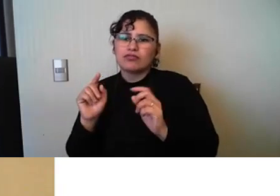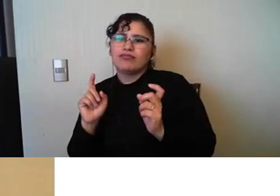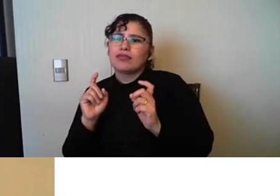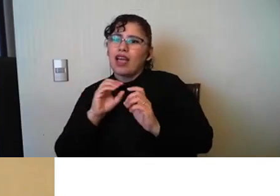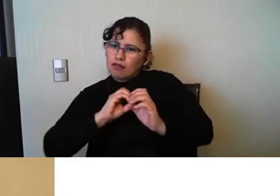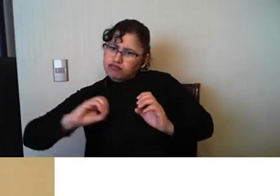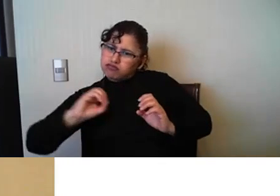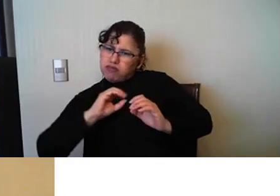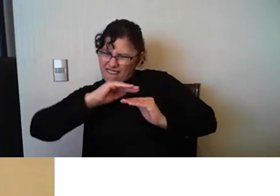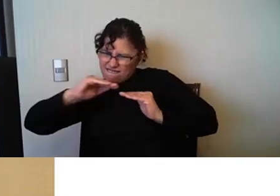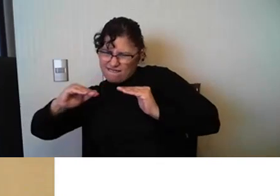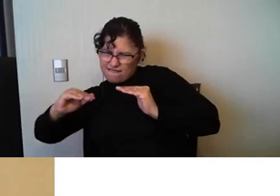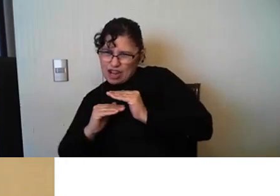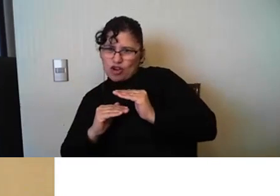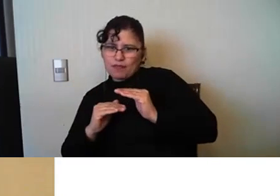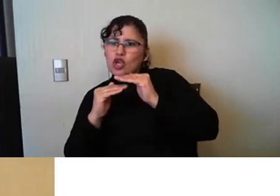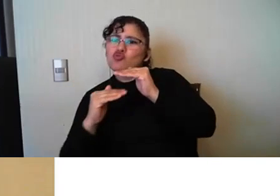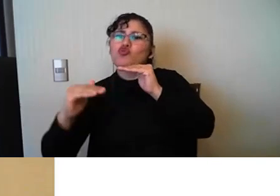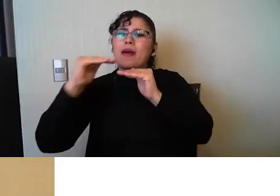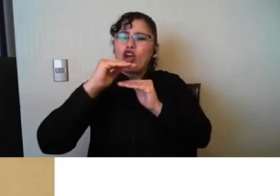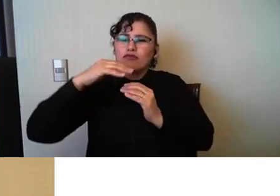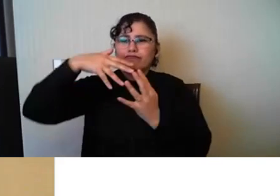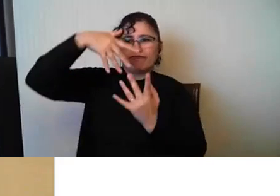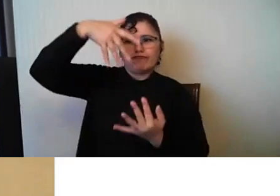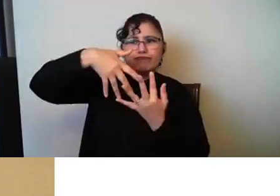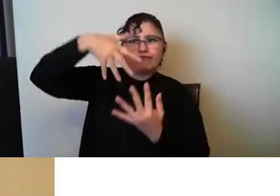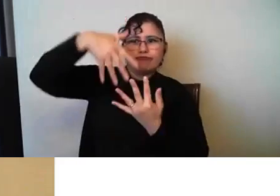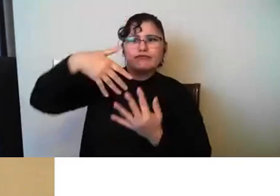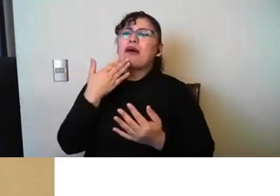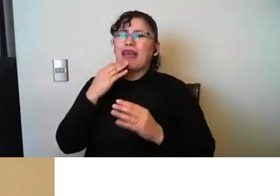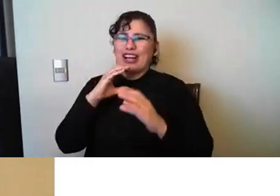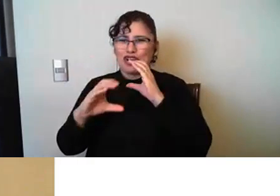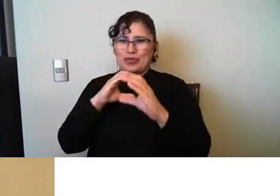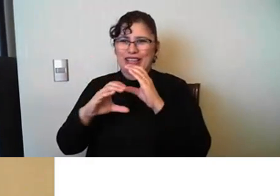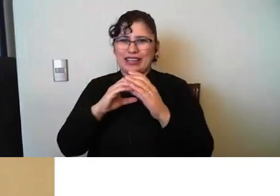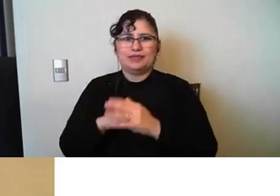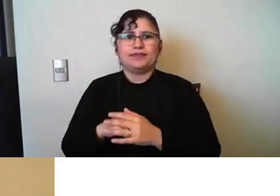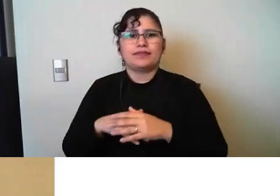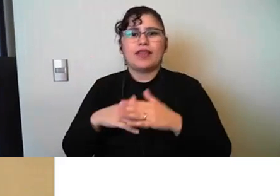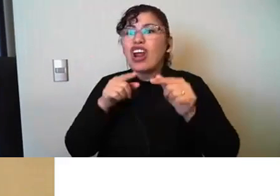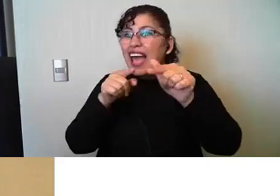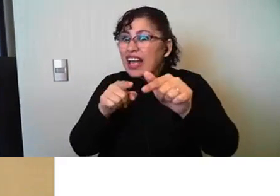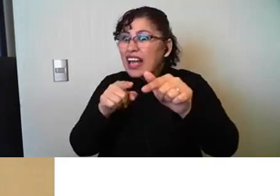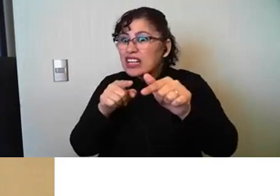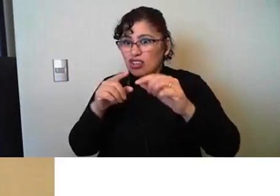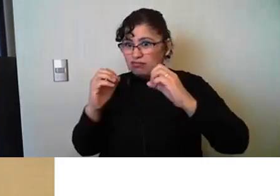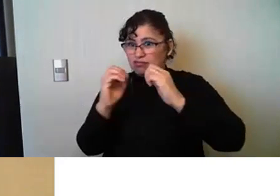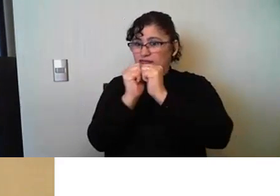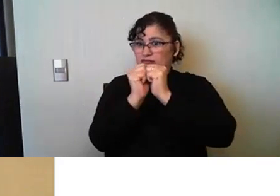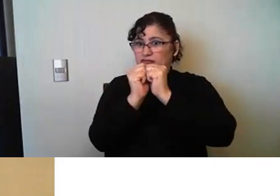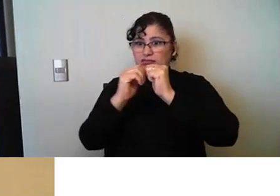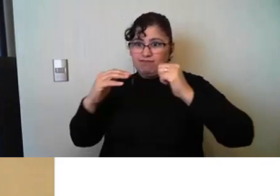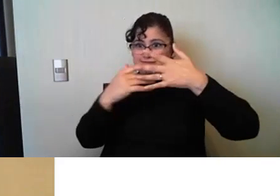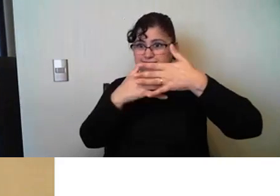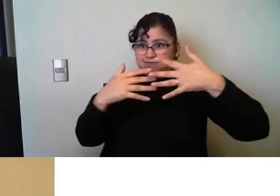el superior. Bueno, pero la idea es que los tractos que se queden con los tractos de asociación no cruzan la línea media e interconectan todos los